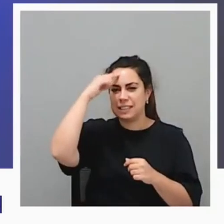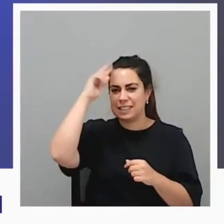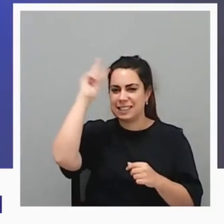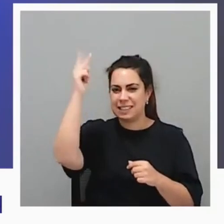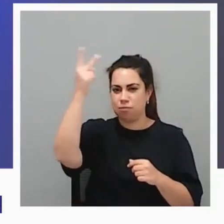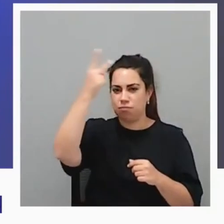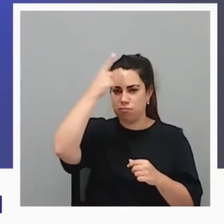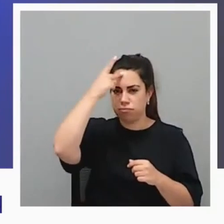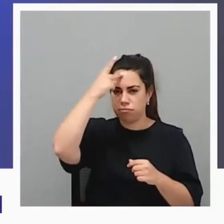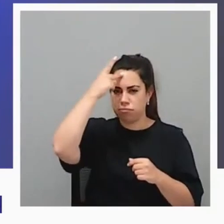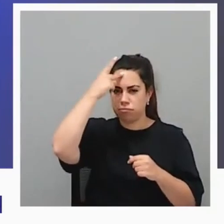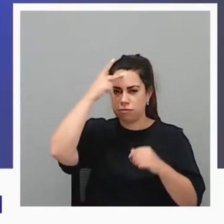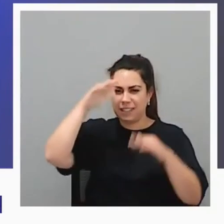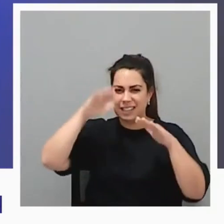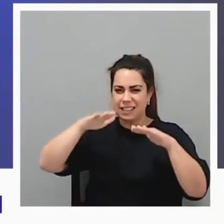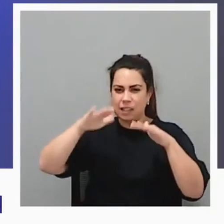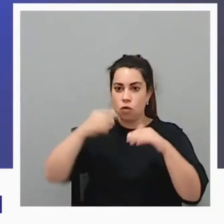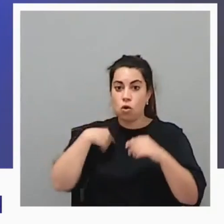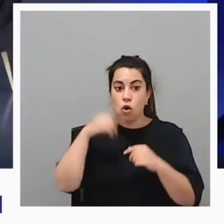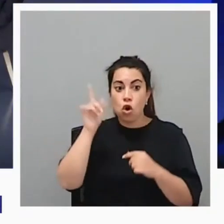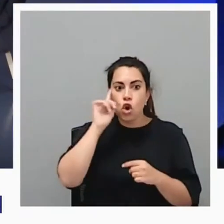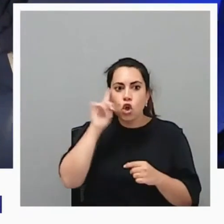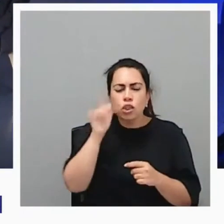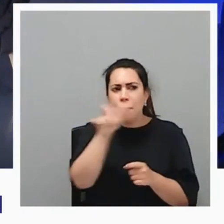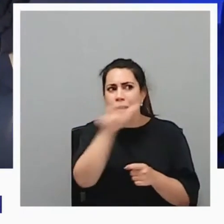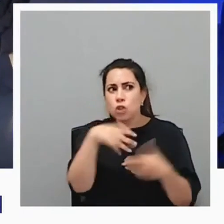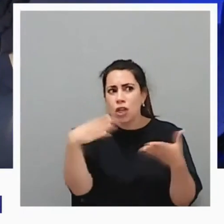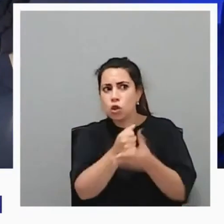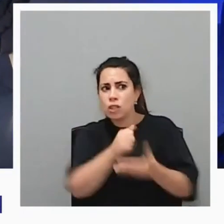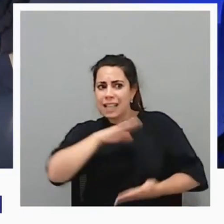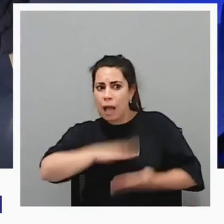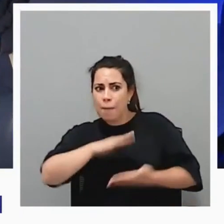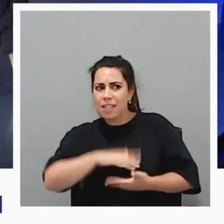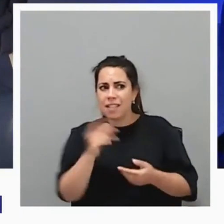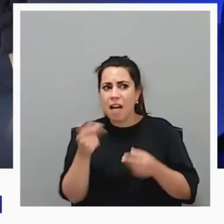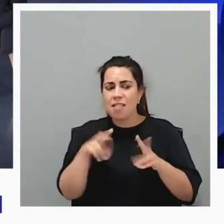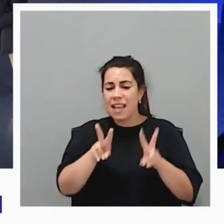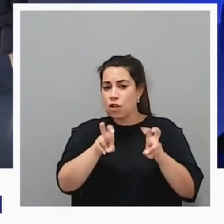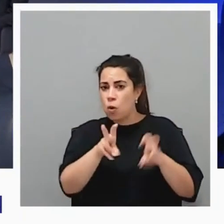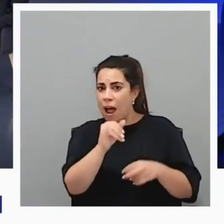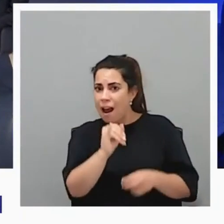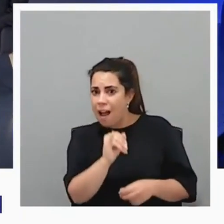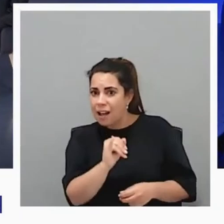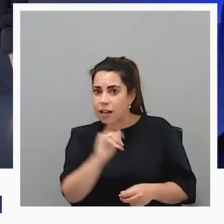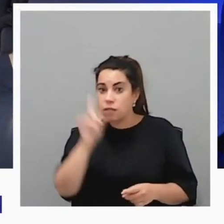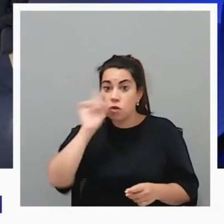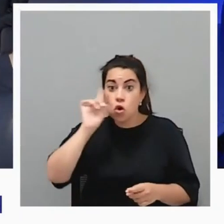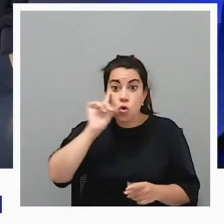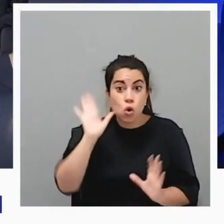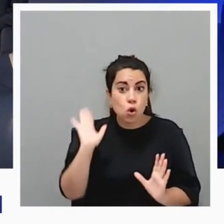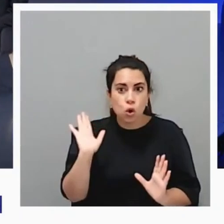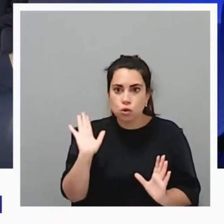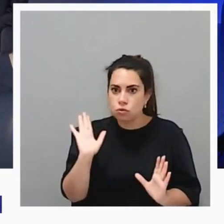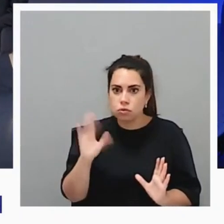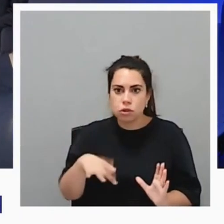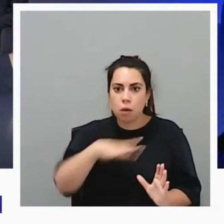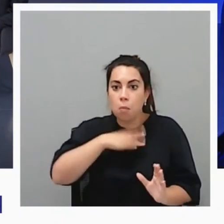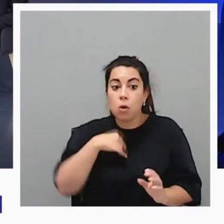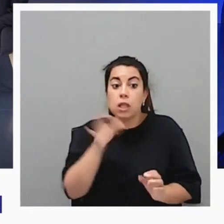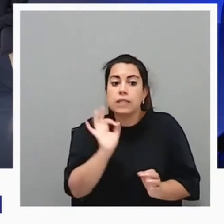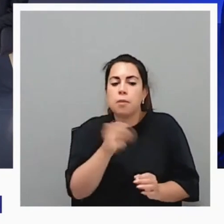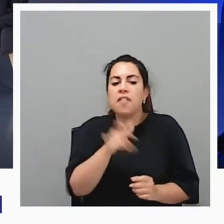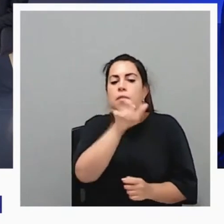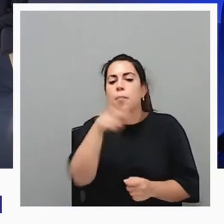No sé si todo ser humano es capaz de innovar. Yo creo que hay seres humanos que tienen, bueno, no sé, unos genes más predispuestos a innovar que